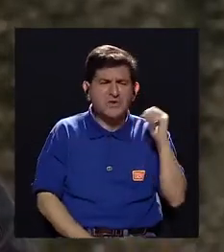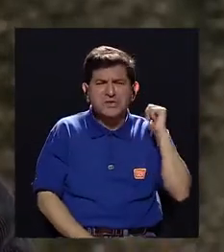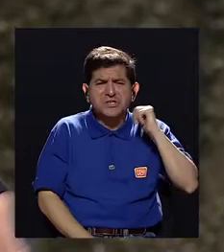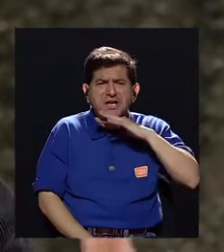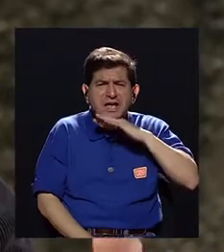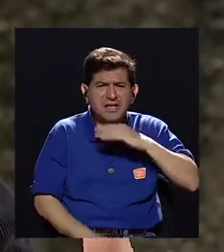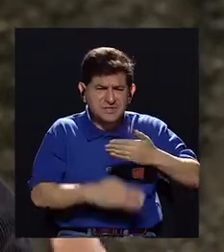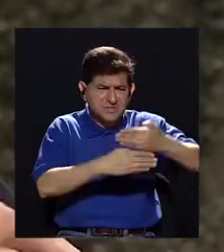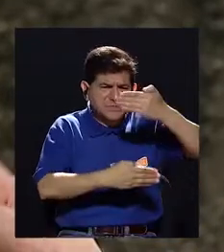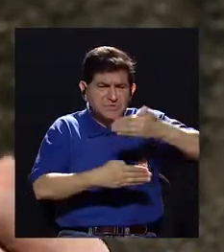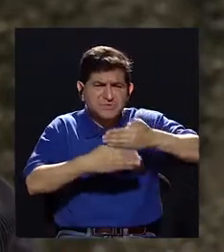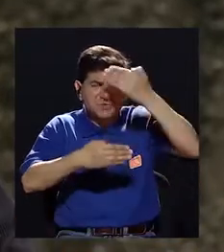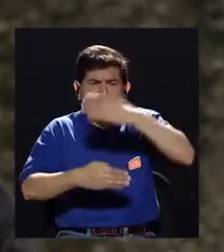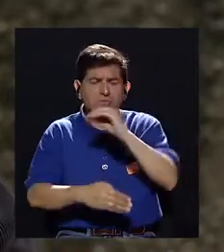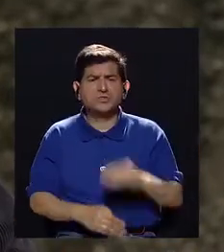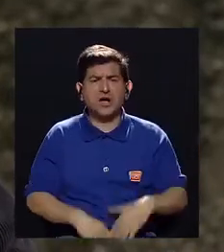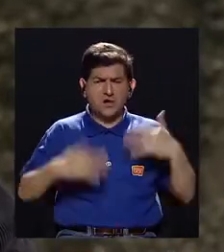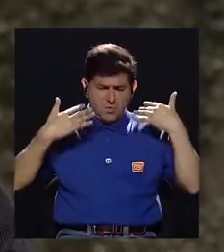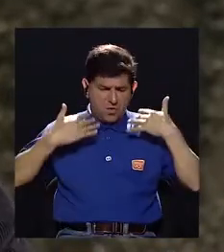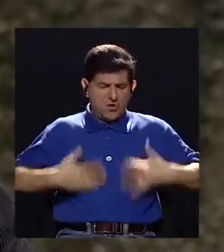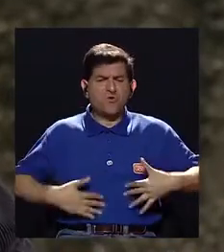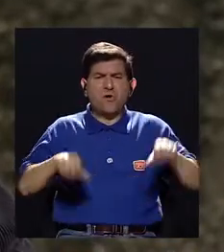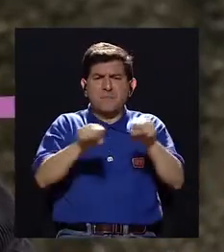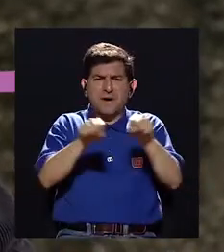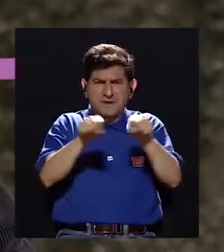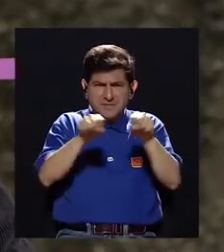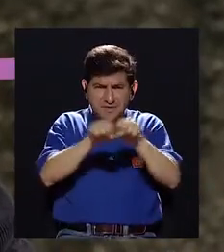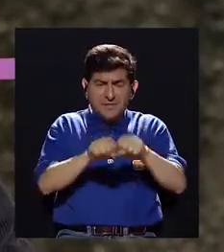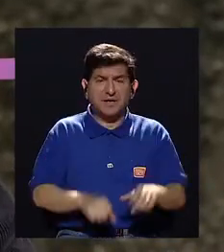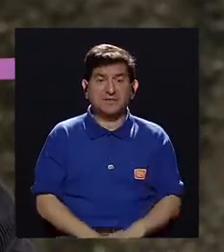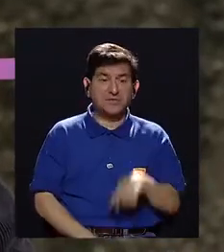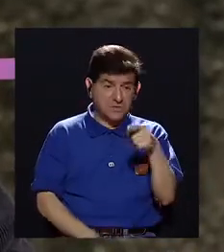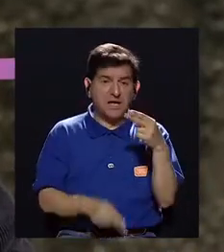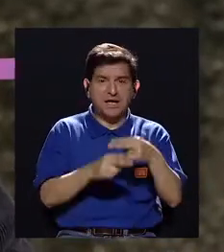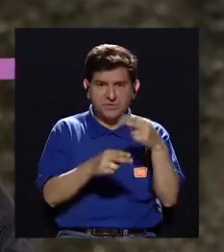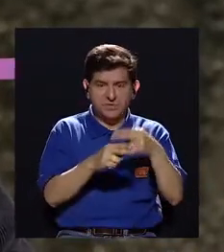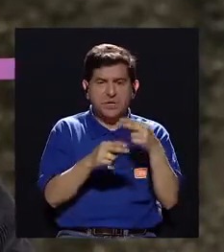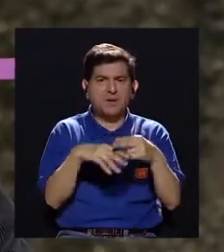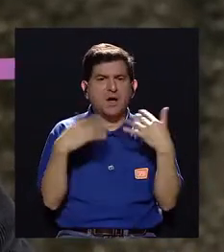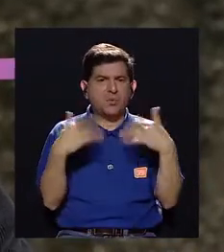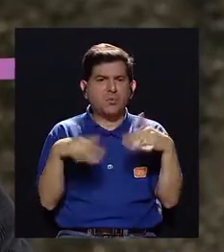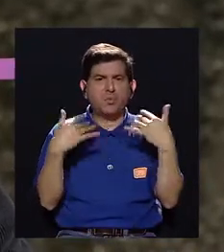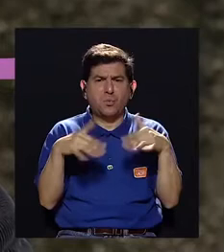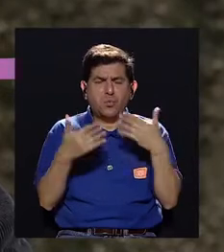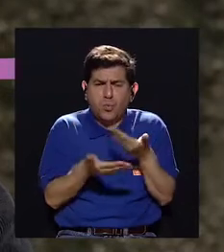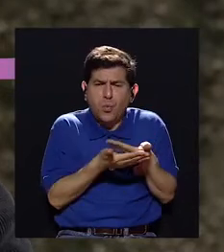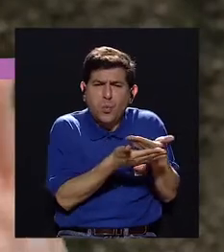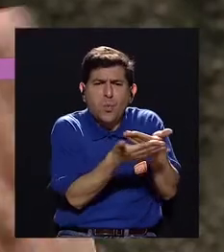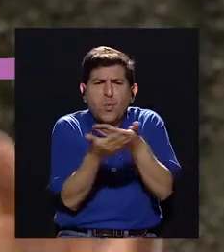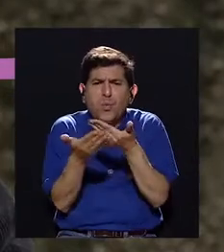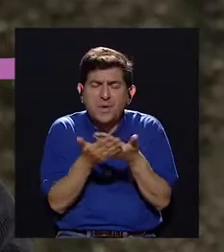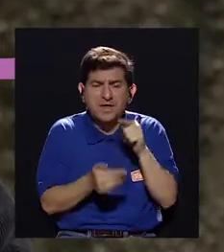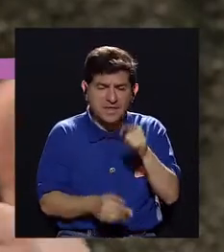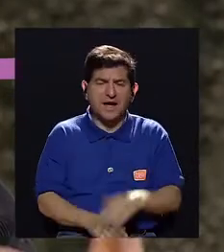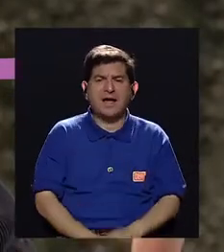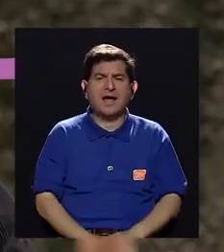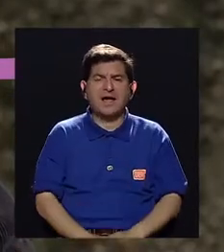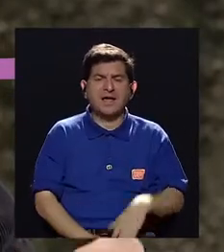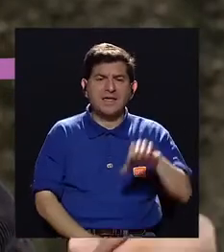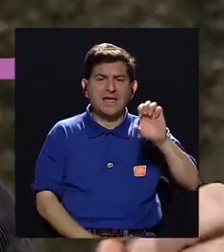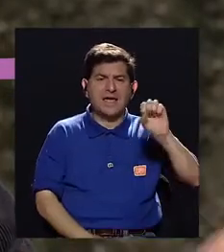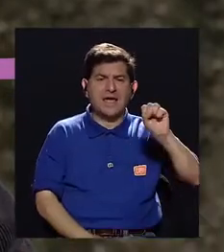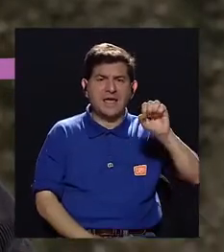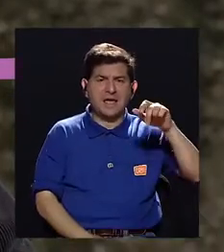ese, o que hace el moho en la ropa o en los zapatos, etcétera. Eso es lo que nosotros llamamos un exceso de humedad. Ahí las